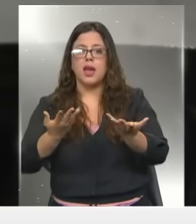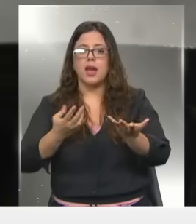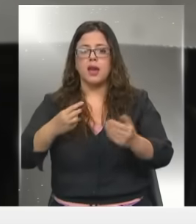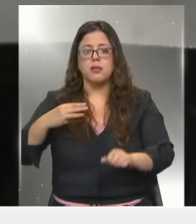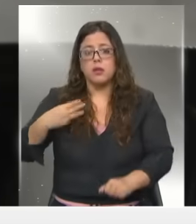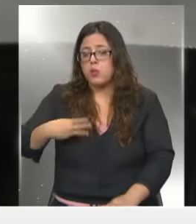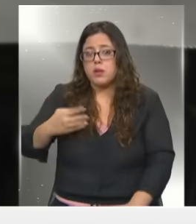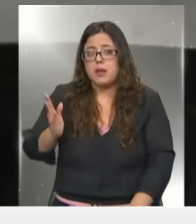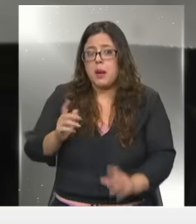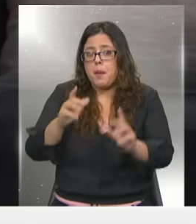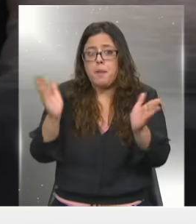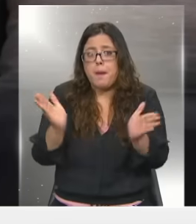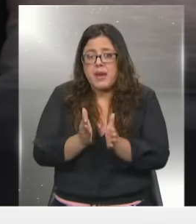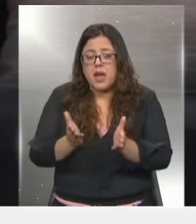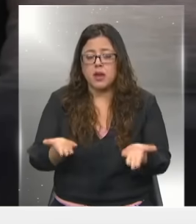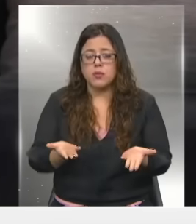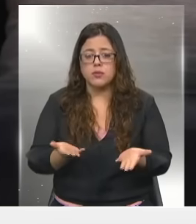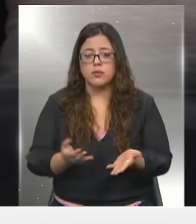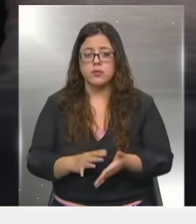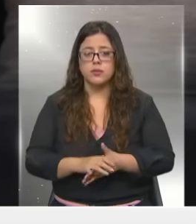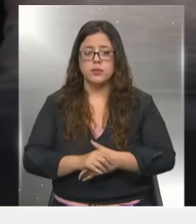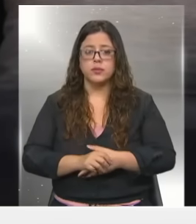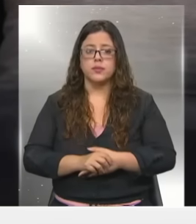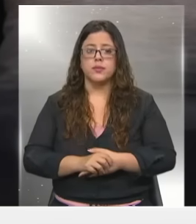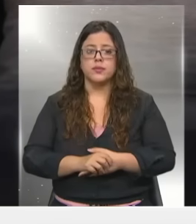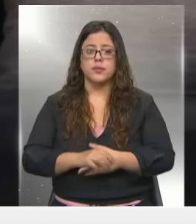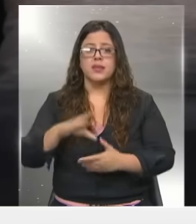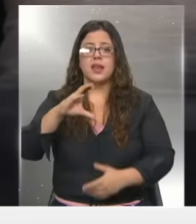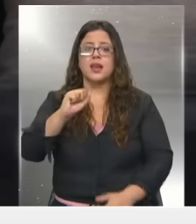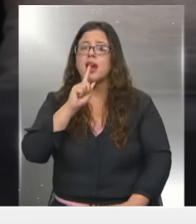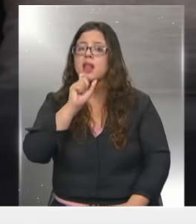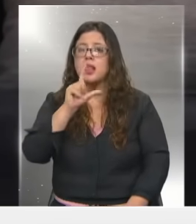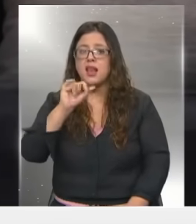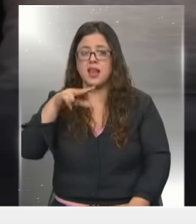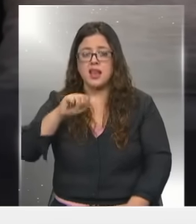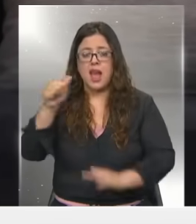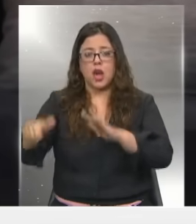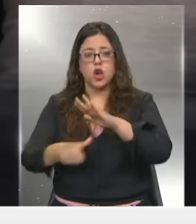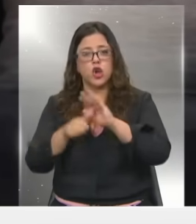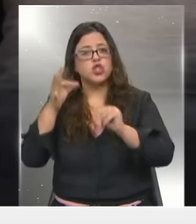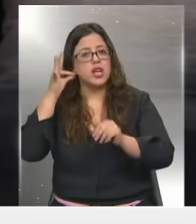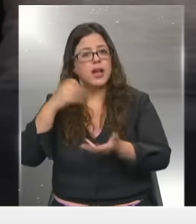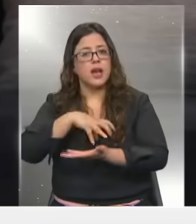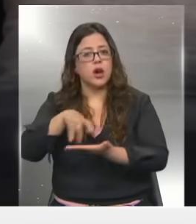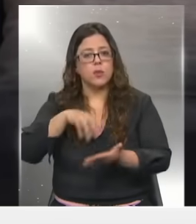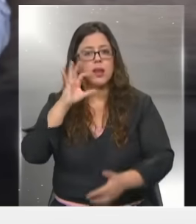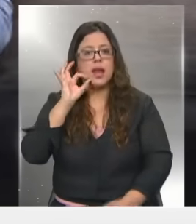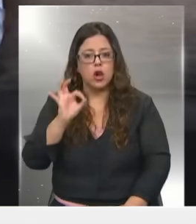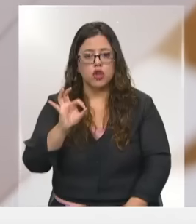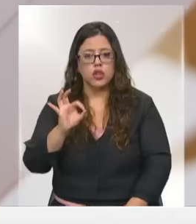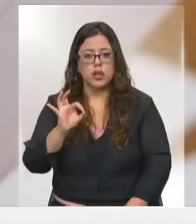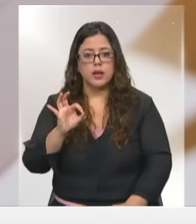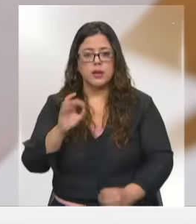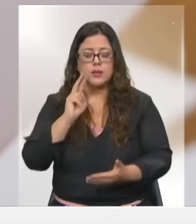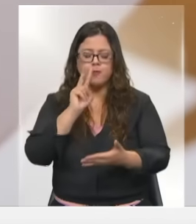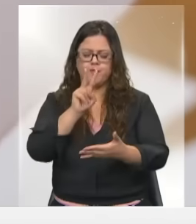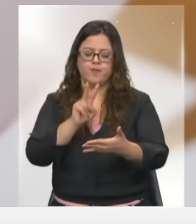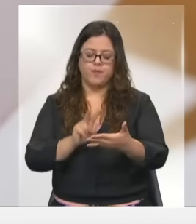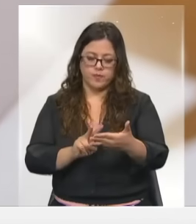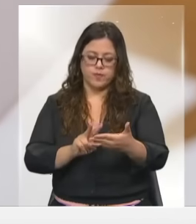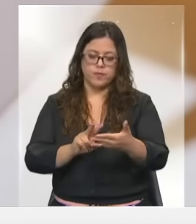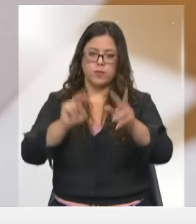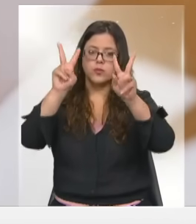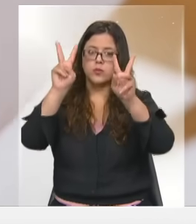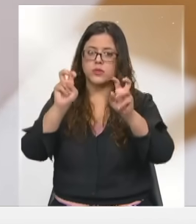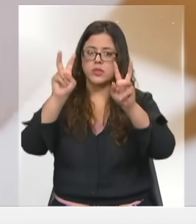municipio más pequeño. Catalina San Martín es concejala de Las Condes. En su análisis menciona un